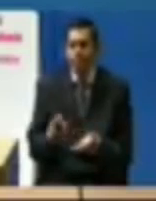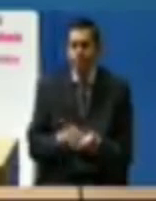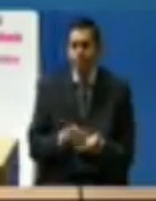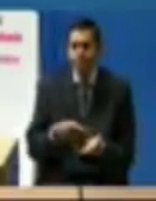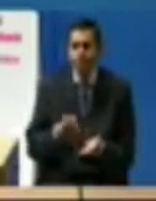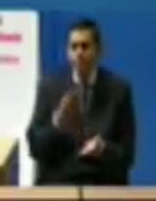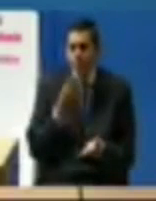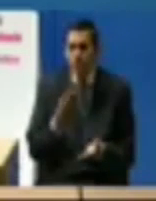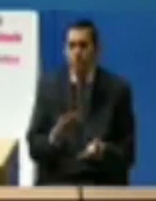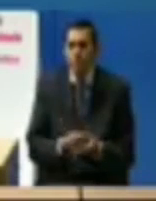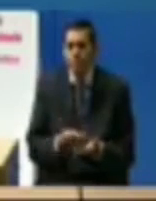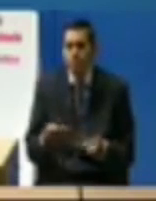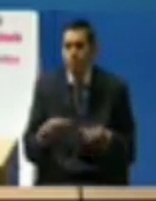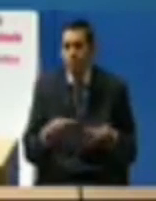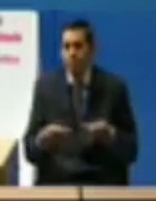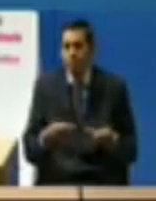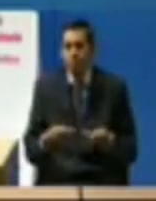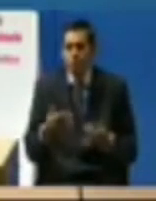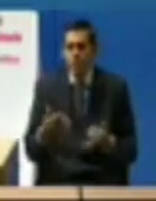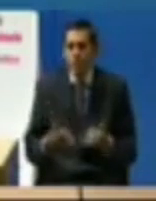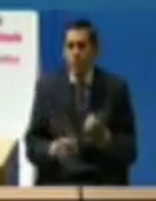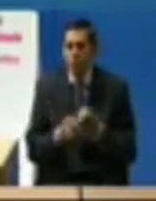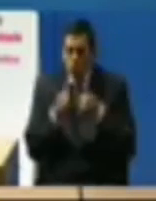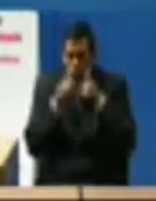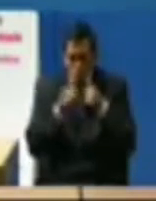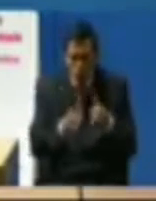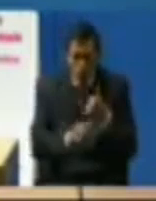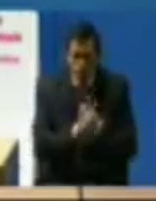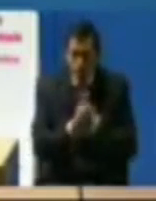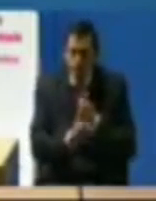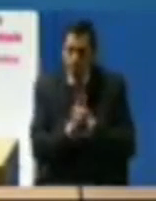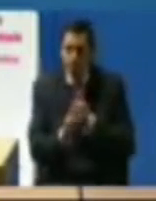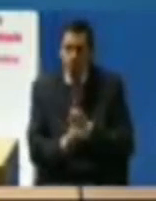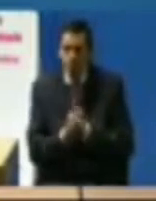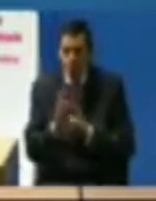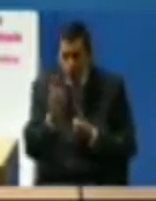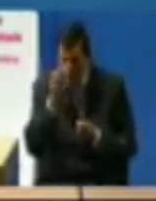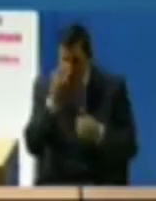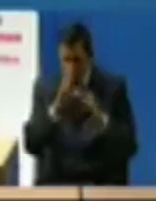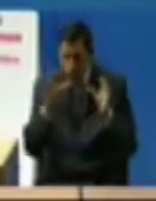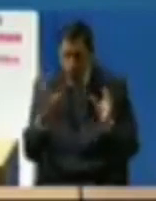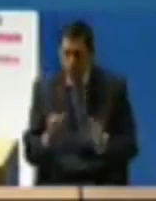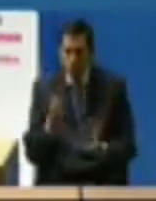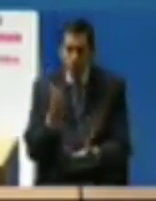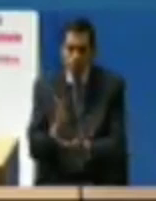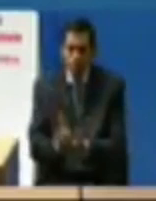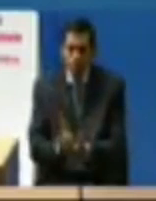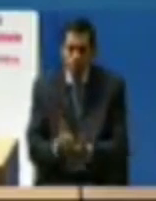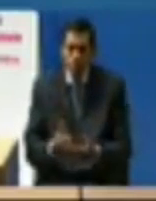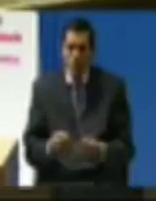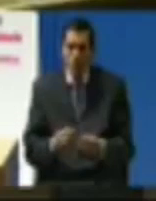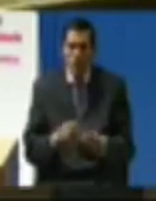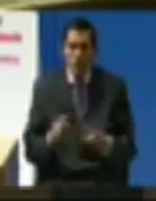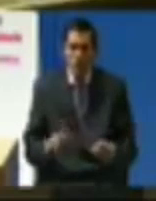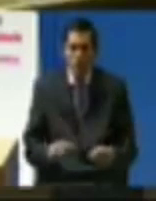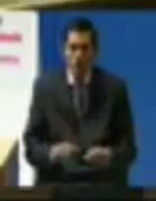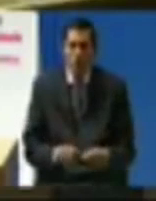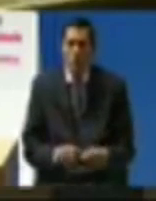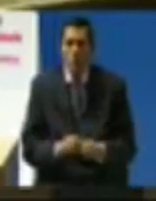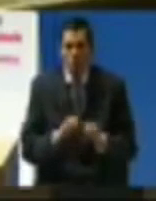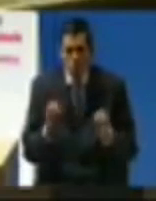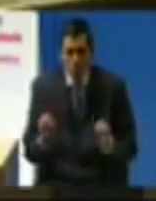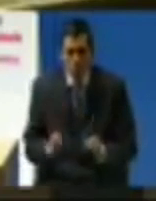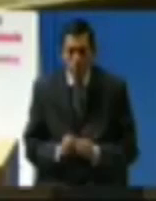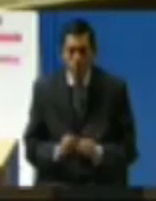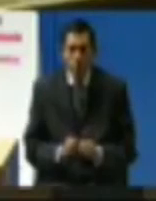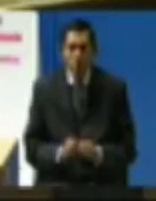las problemáticas que se susciten. Por ello, mi reconocimiento público a la doctora Flavia Freidenberg por liderar el equipo de trabajo, a